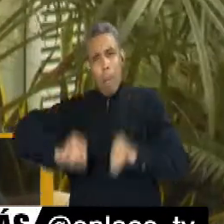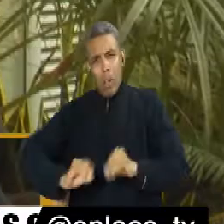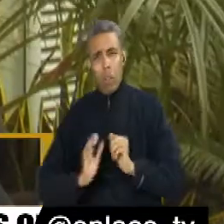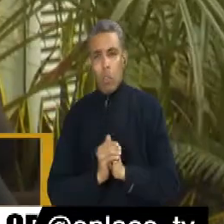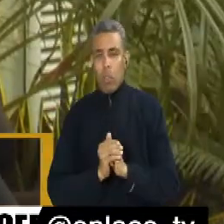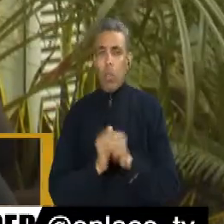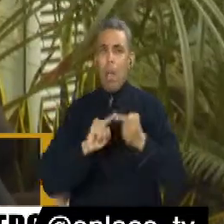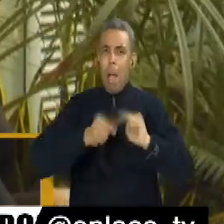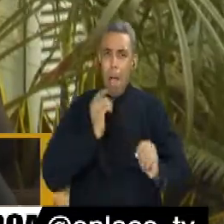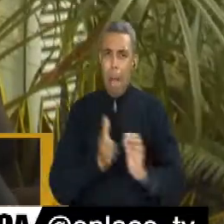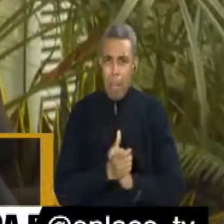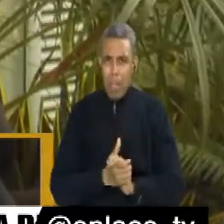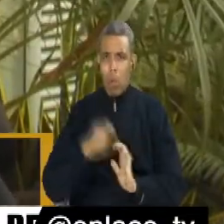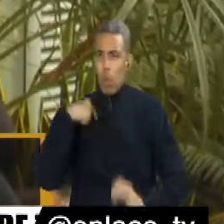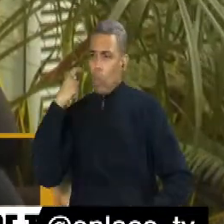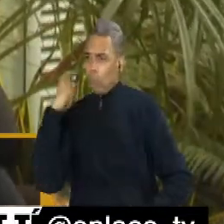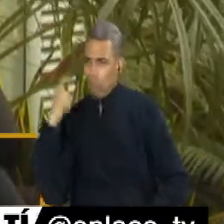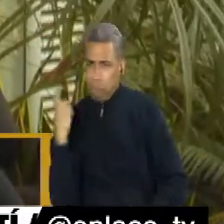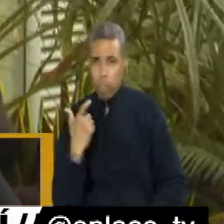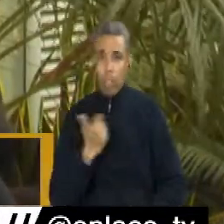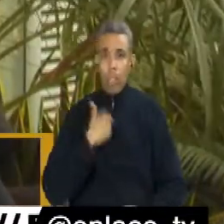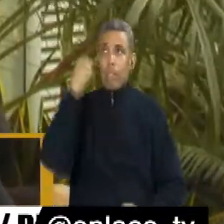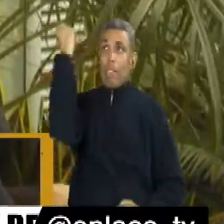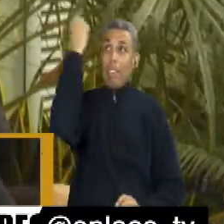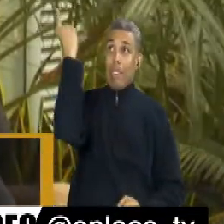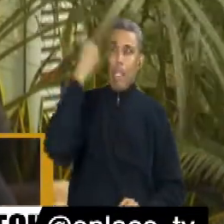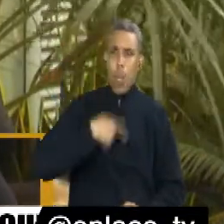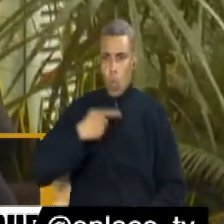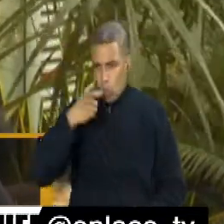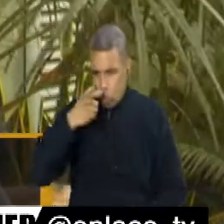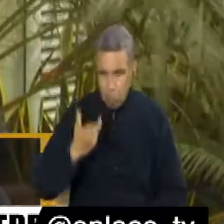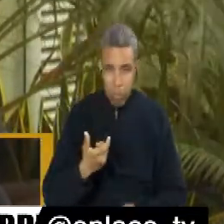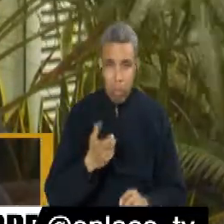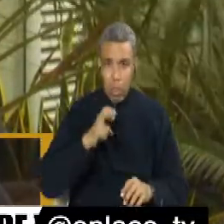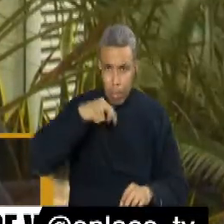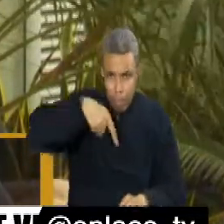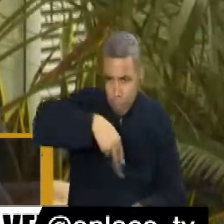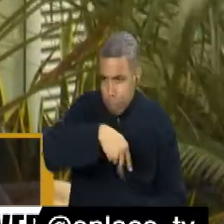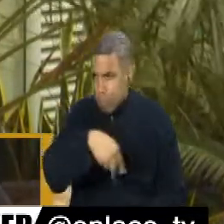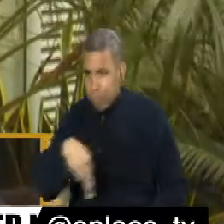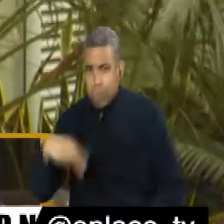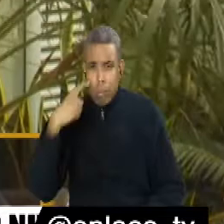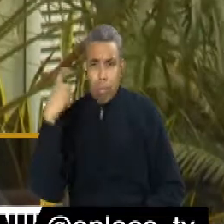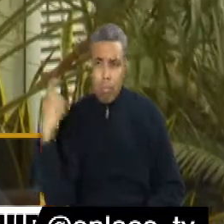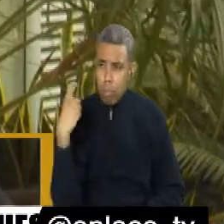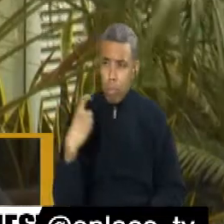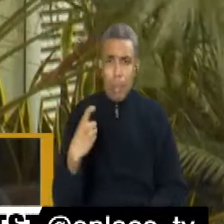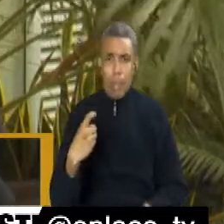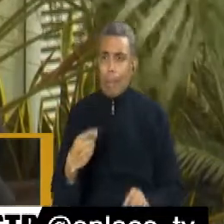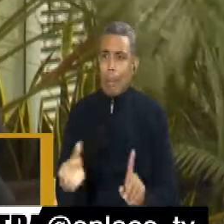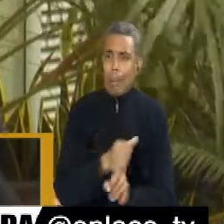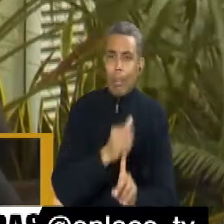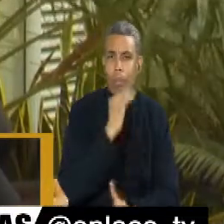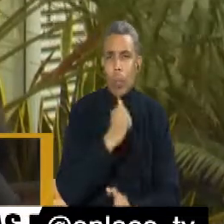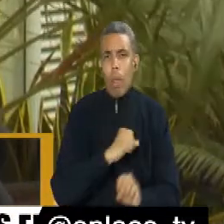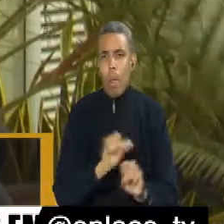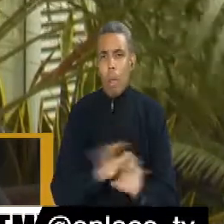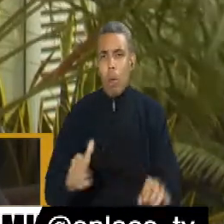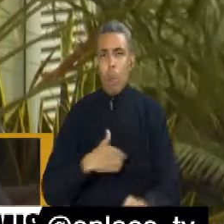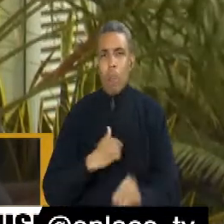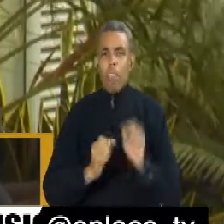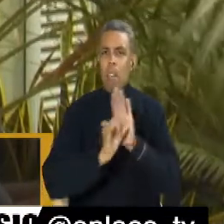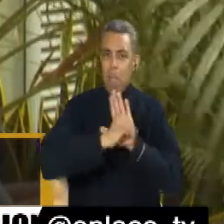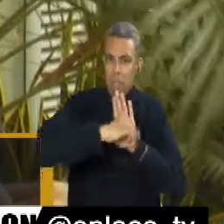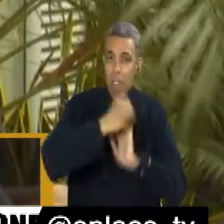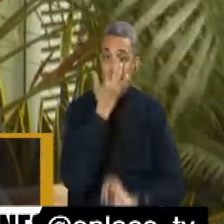teología lo han buscado por cielo y tierra en Medellín y no lo han encontrado. Se ha realizado una campaña masiva en las redes sociales, en Facebook,